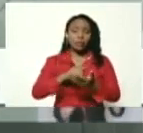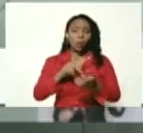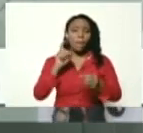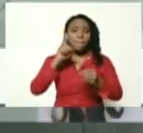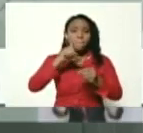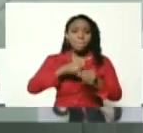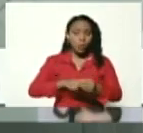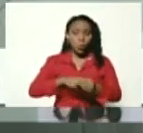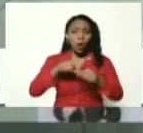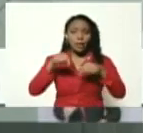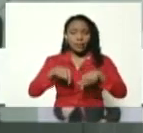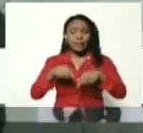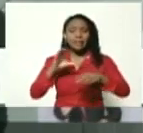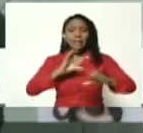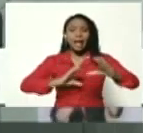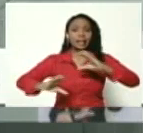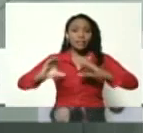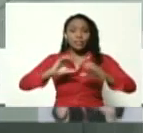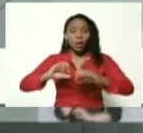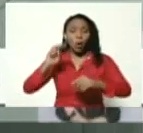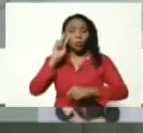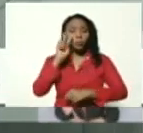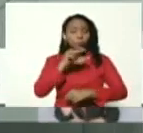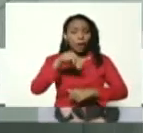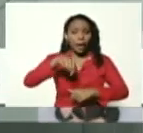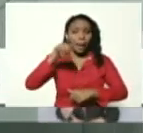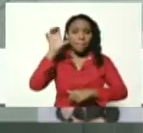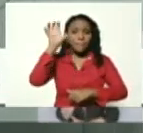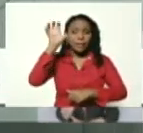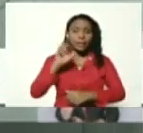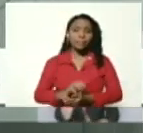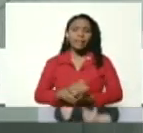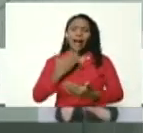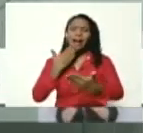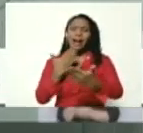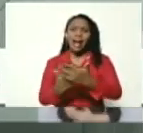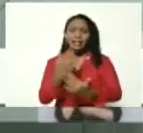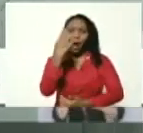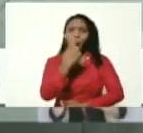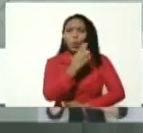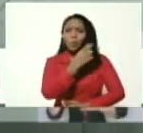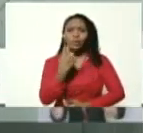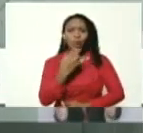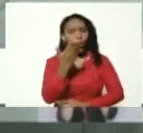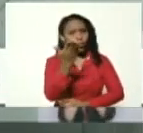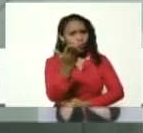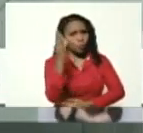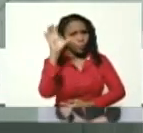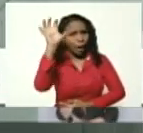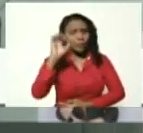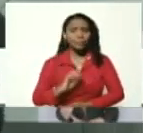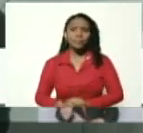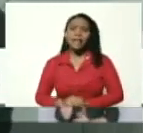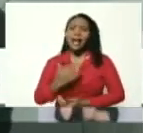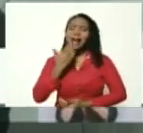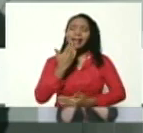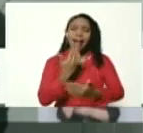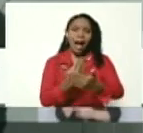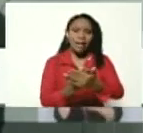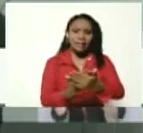académicas, científicos, científicas de la patria, gracias por el compromiso con su país, gracias por el